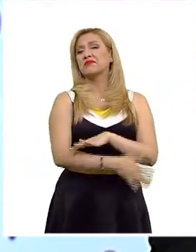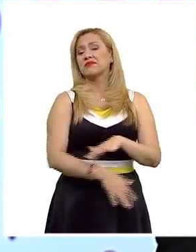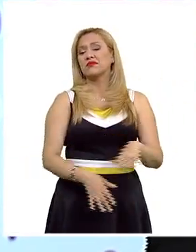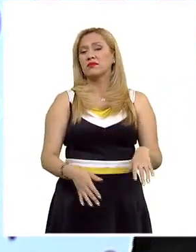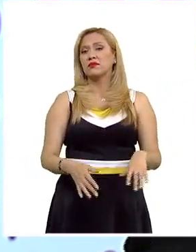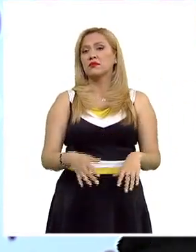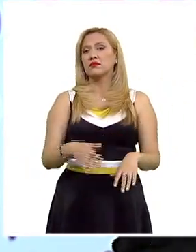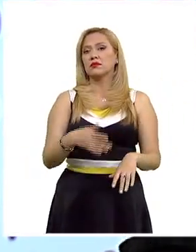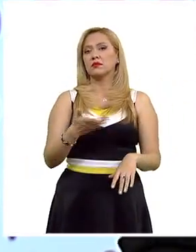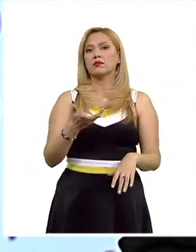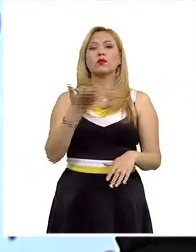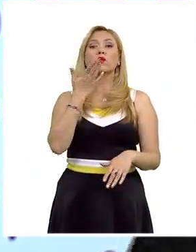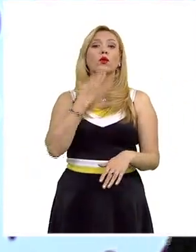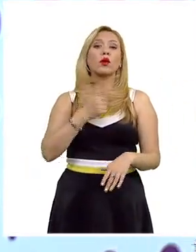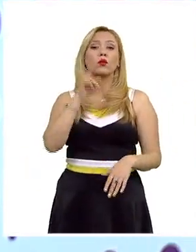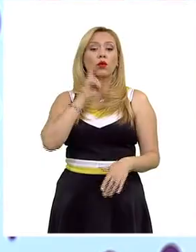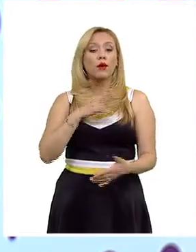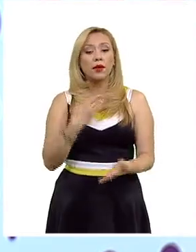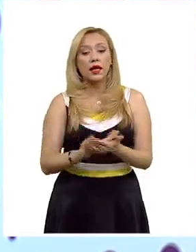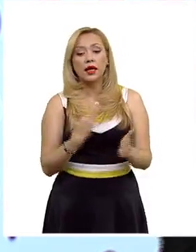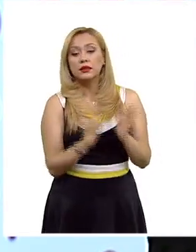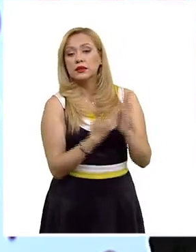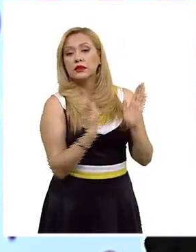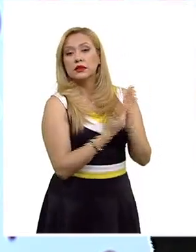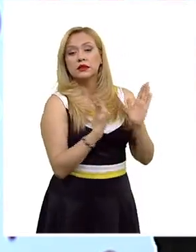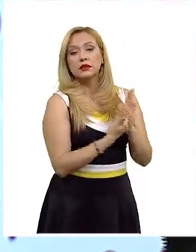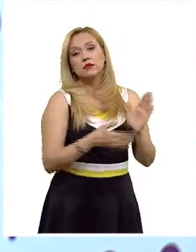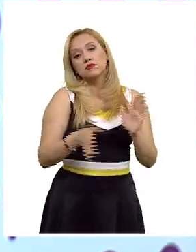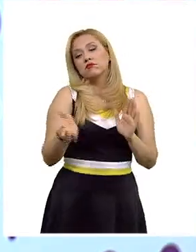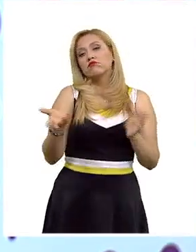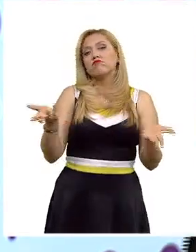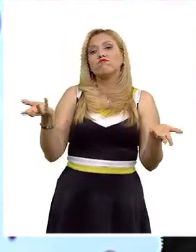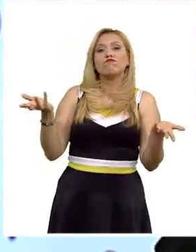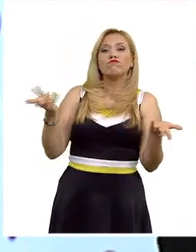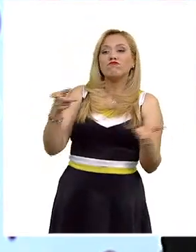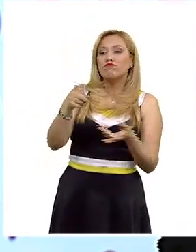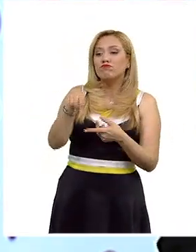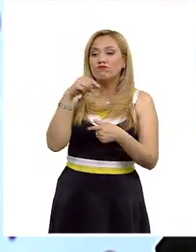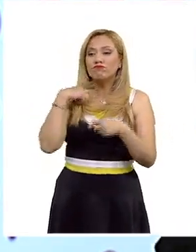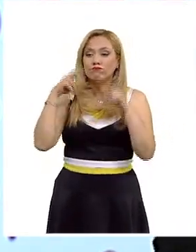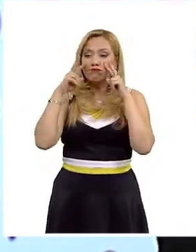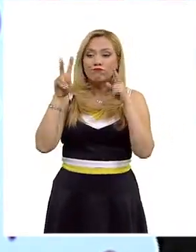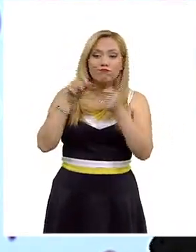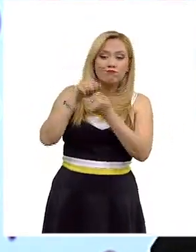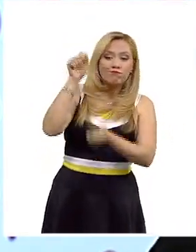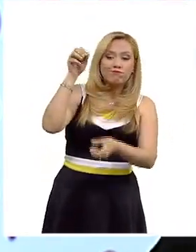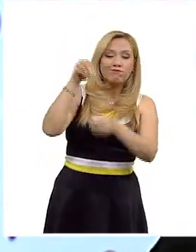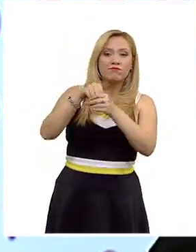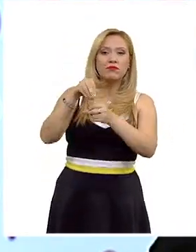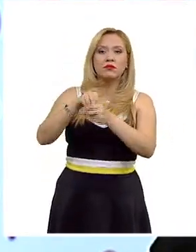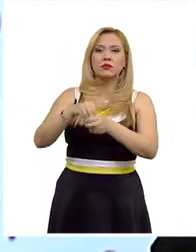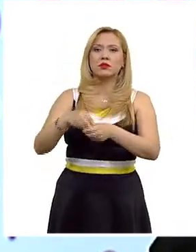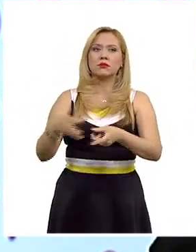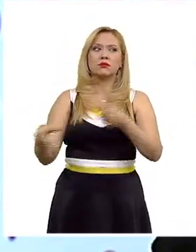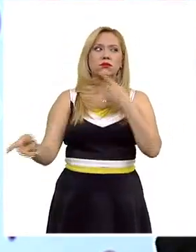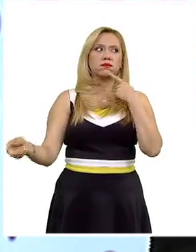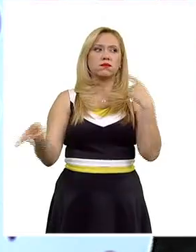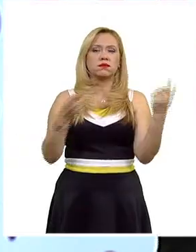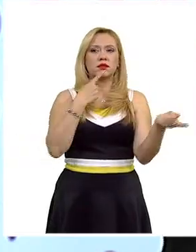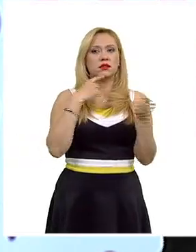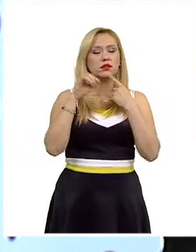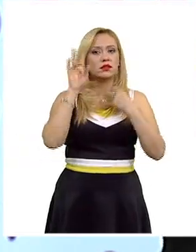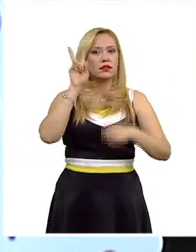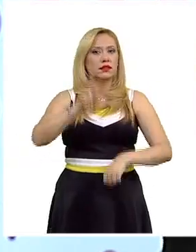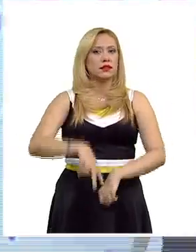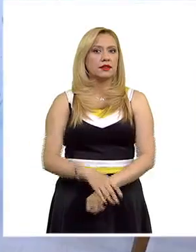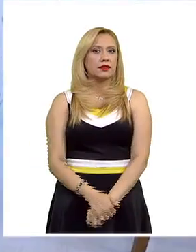dice que no hay manera de comprobar porque están en el ámbito privado las acciones. cosa que, bueno, podemos discutir mucho también, ¿no?